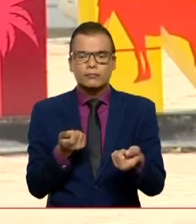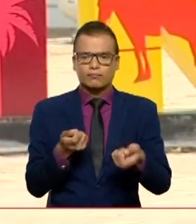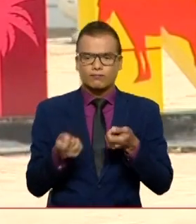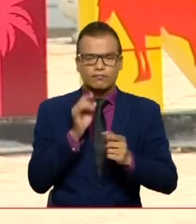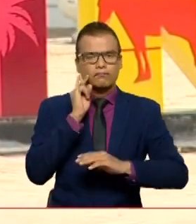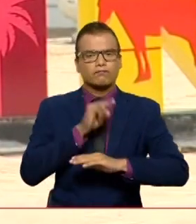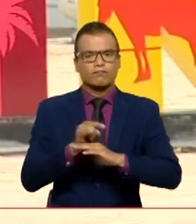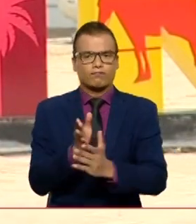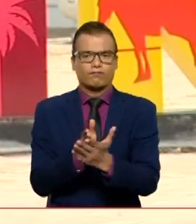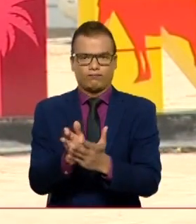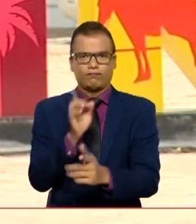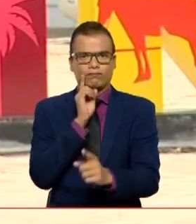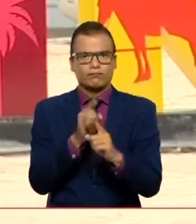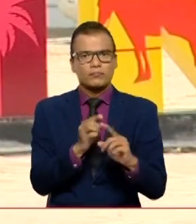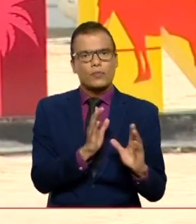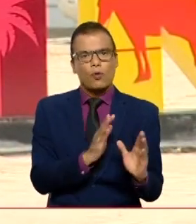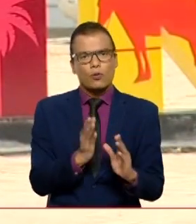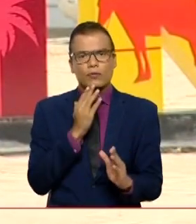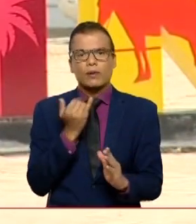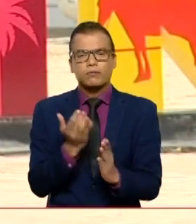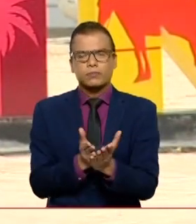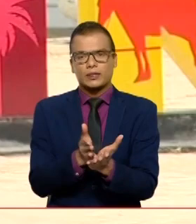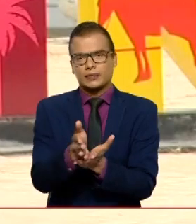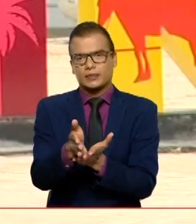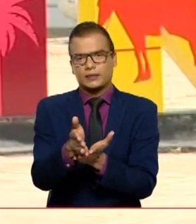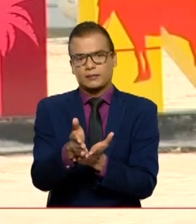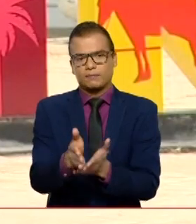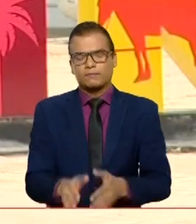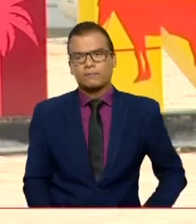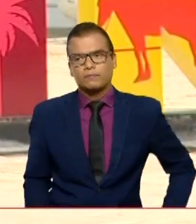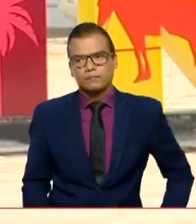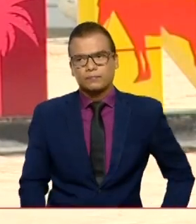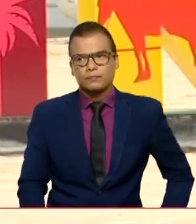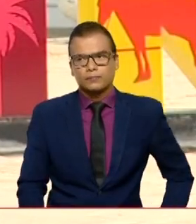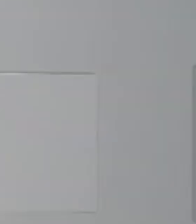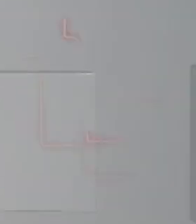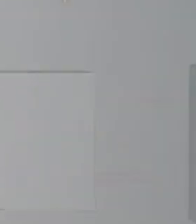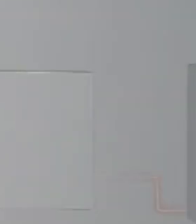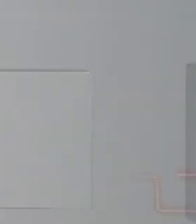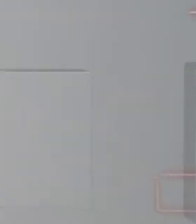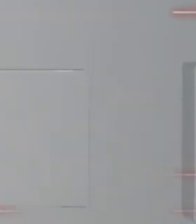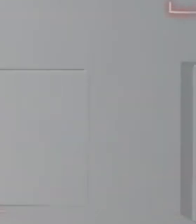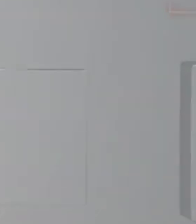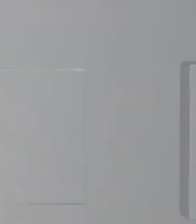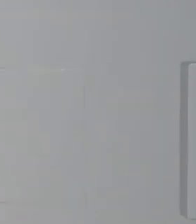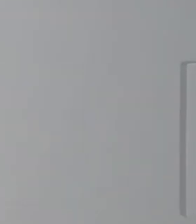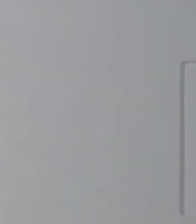público. Información desde Palmira, Valle del Cauca, Jefferson Bolívar, Telepacífico Noticias.